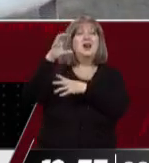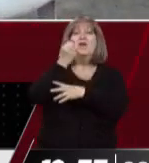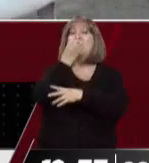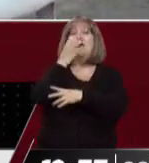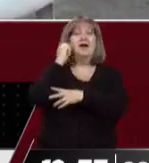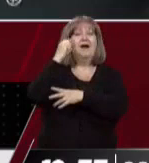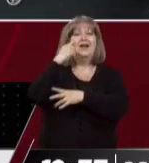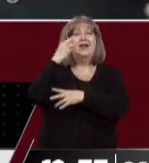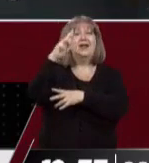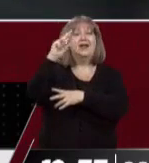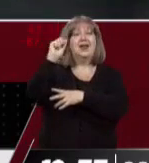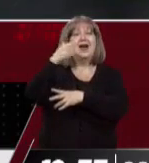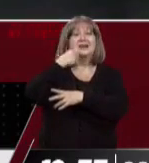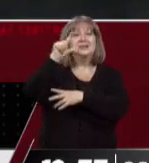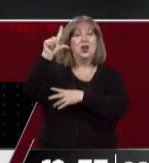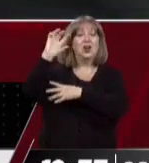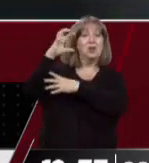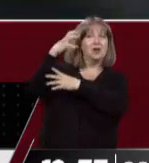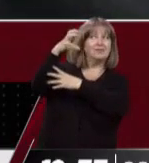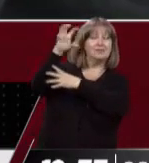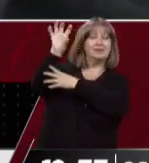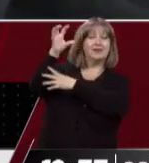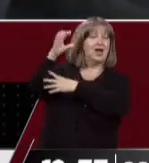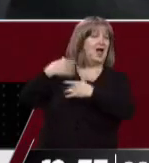energía. Exactamente. No, porque me doy